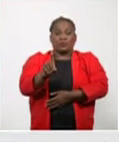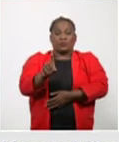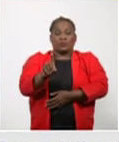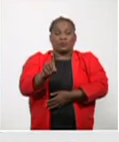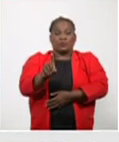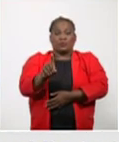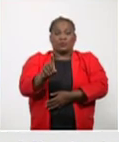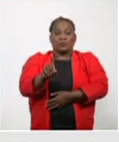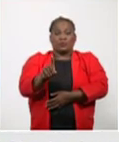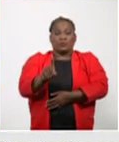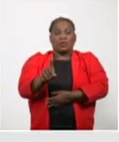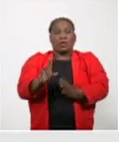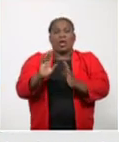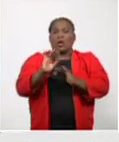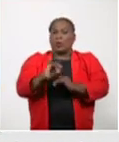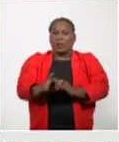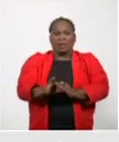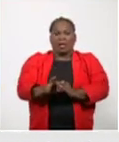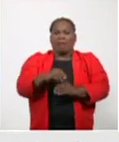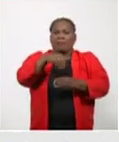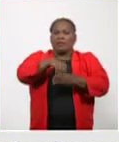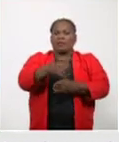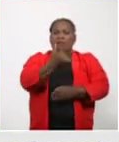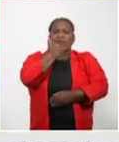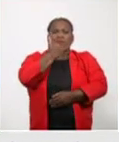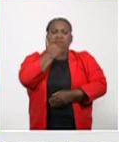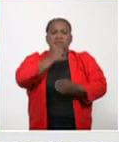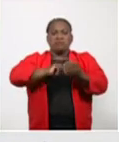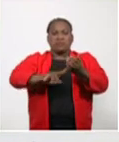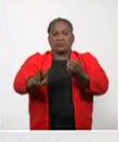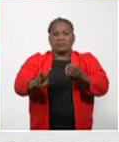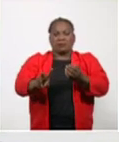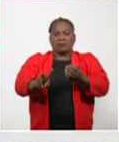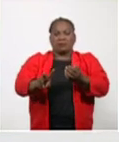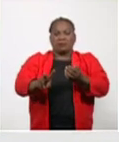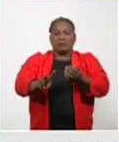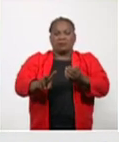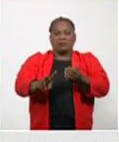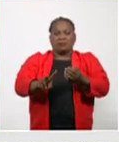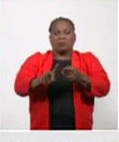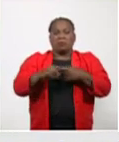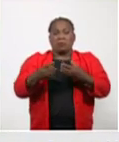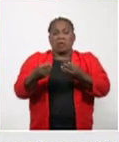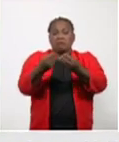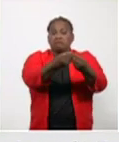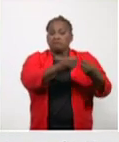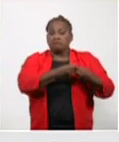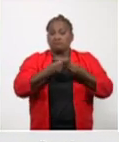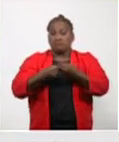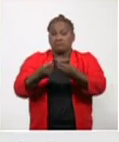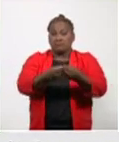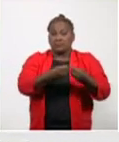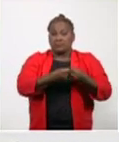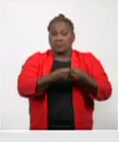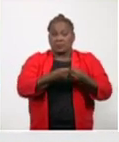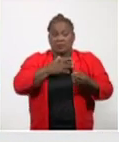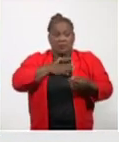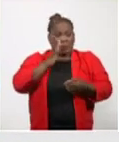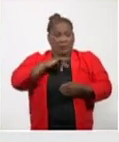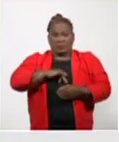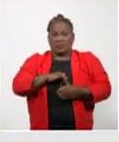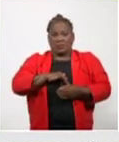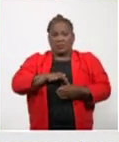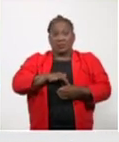parte de la incidencia de las provincias porque la transmisión no es en nuestro territorio, y